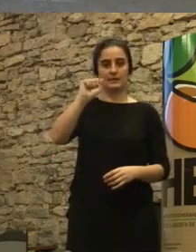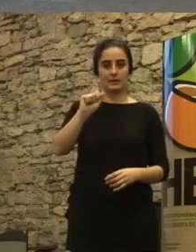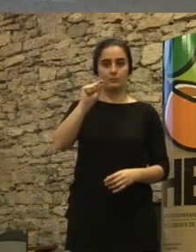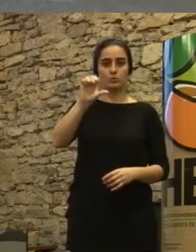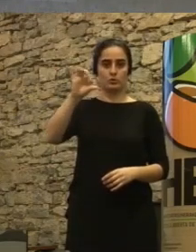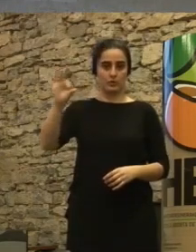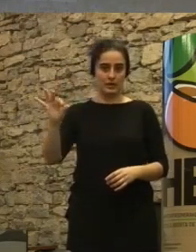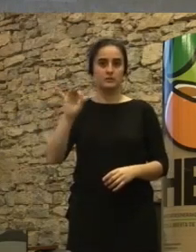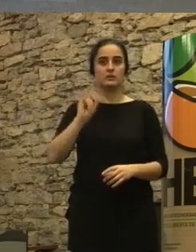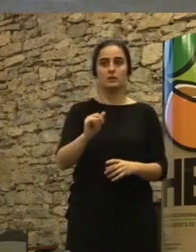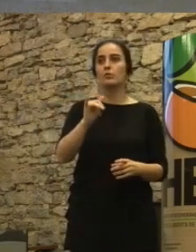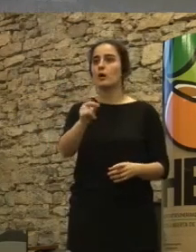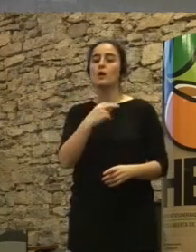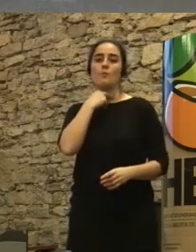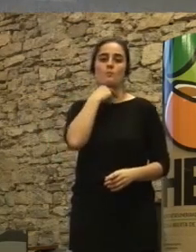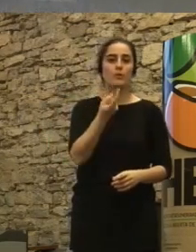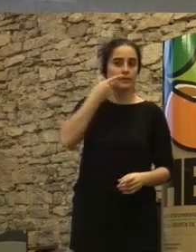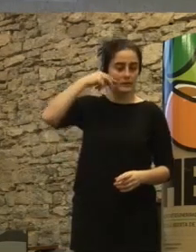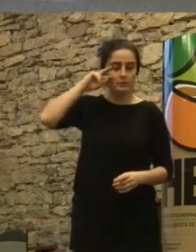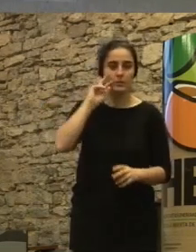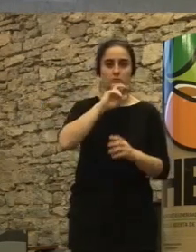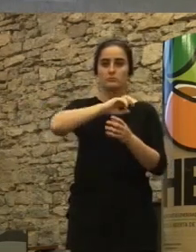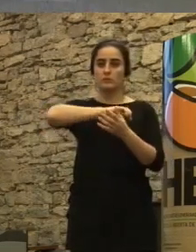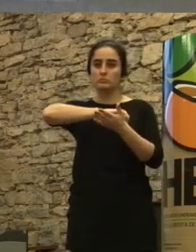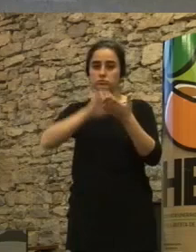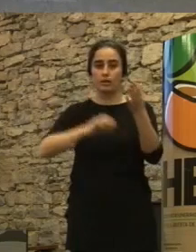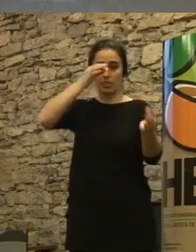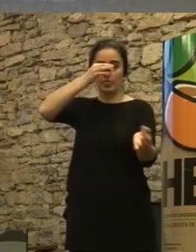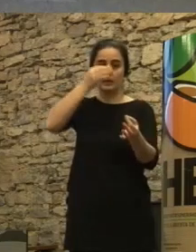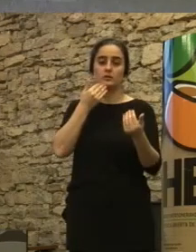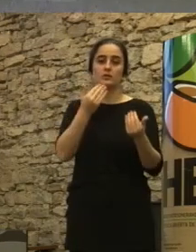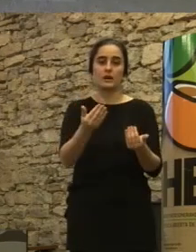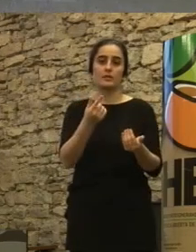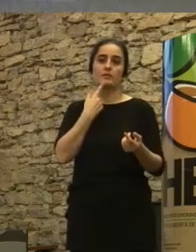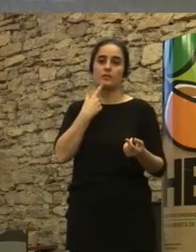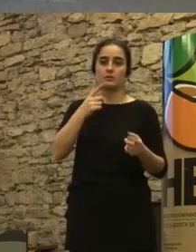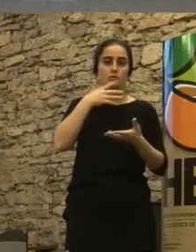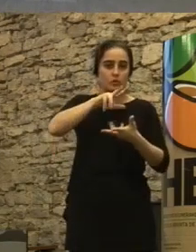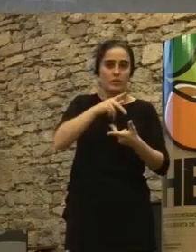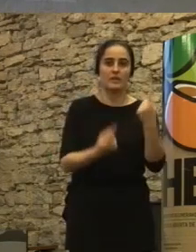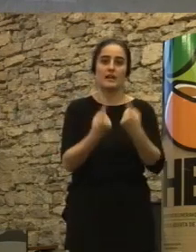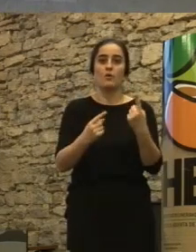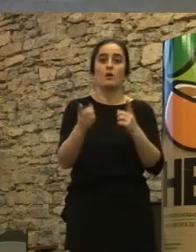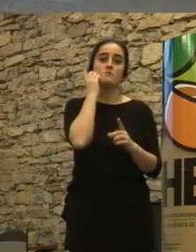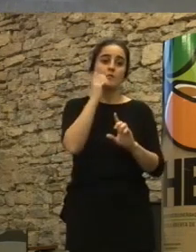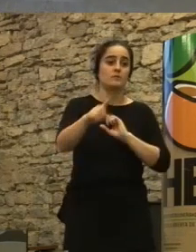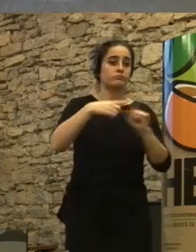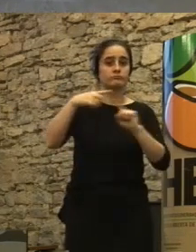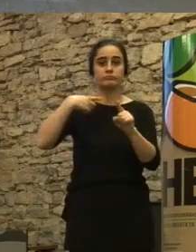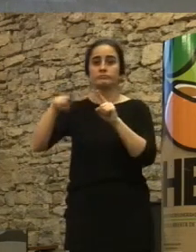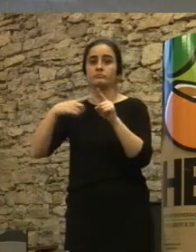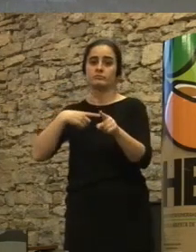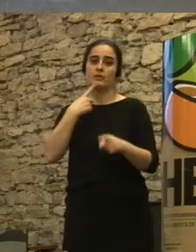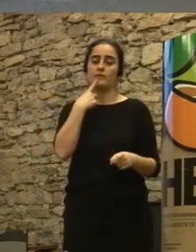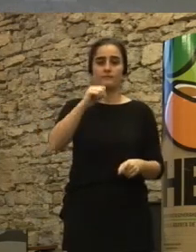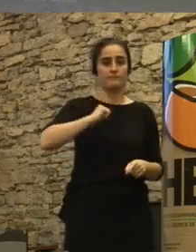de datos, voces autorizadas y expertos todos estos bulos que nos llegan a través de nuestros teléfonos día sí, día también,